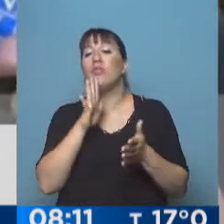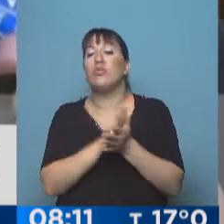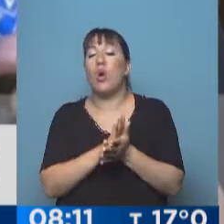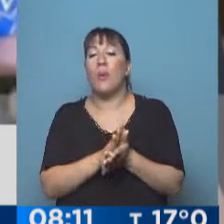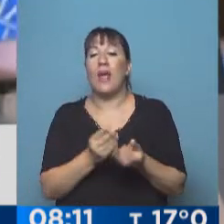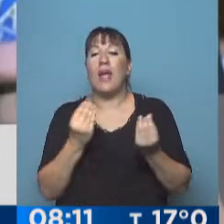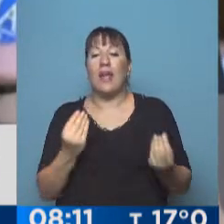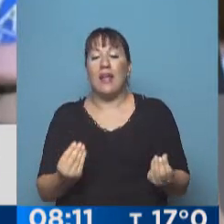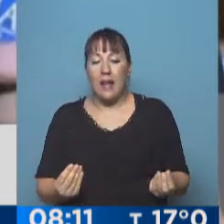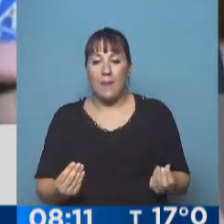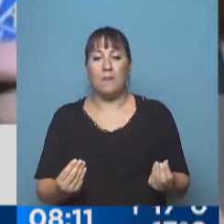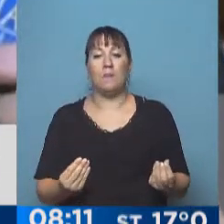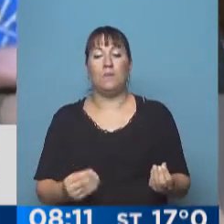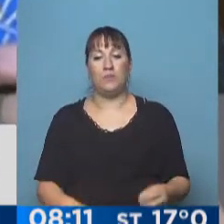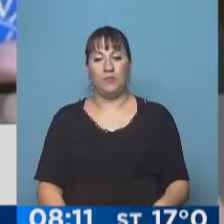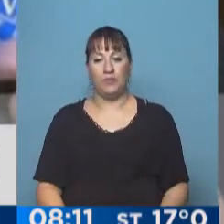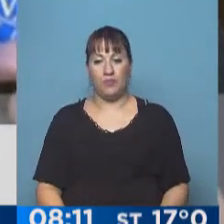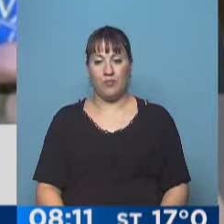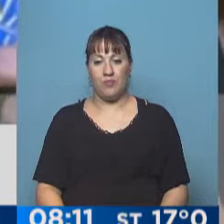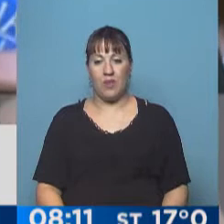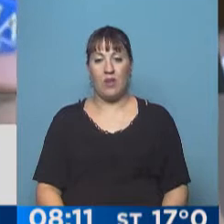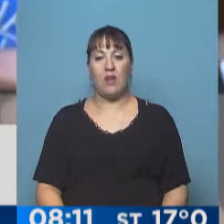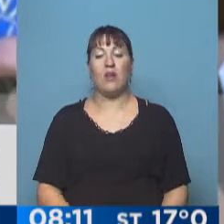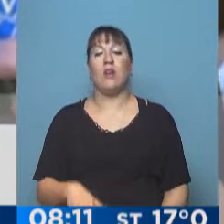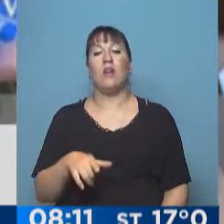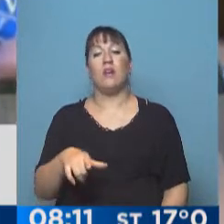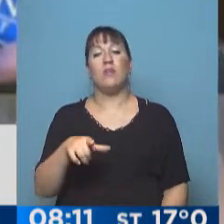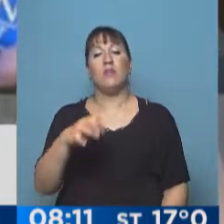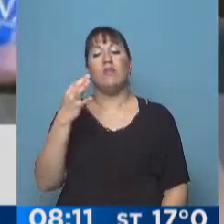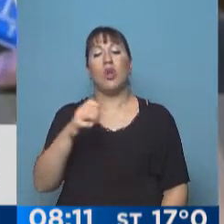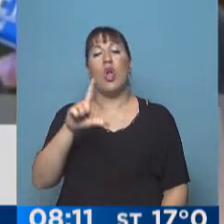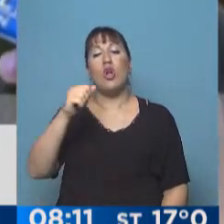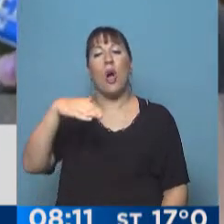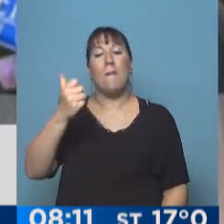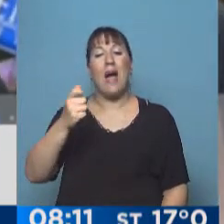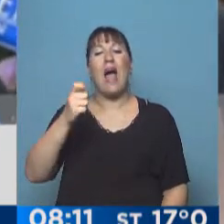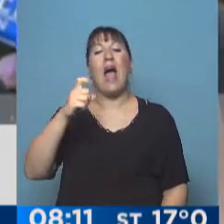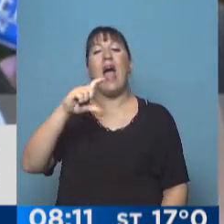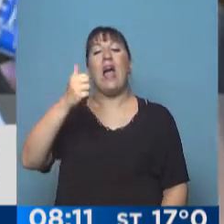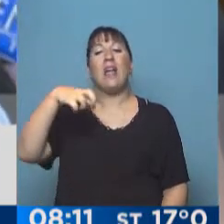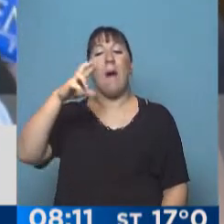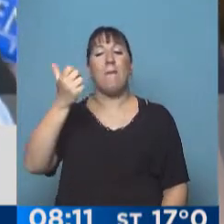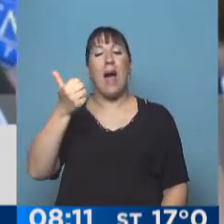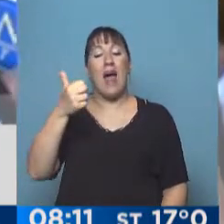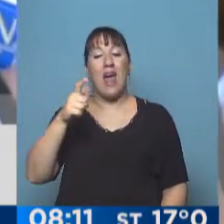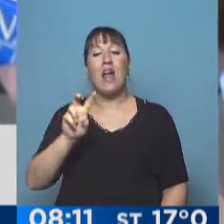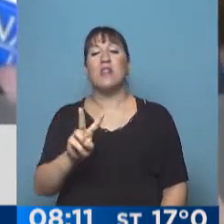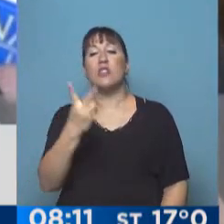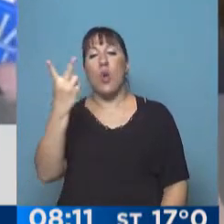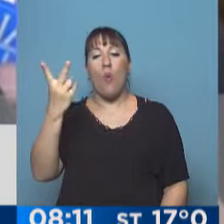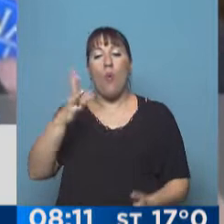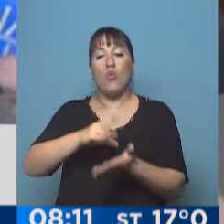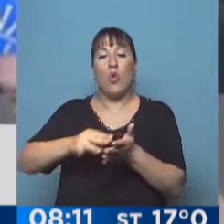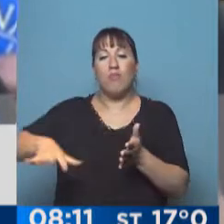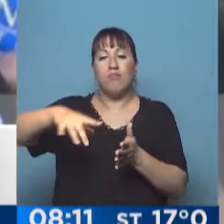que se conoce como loma campana es uno el segundo yacimiento convencional